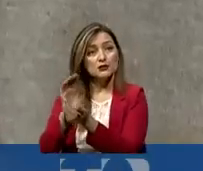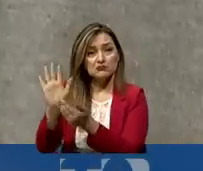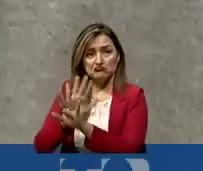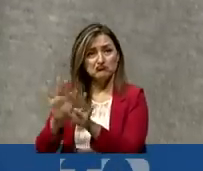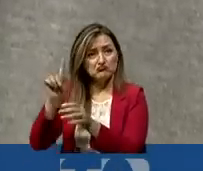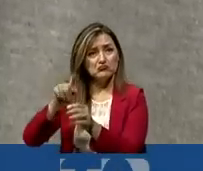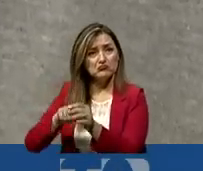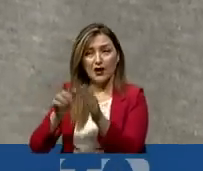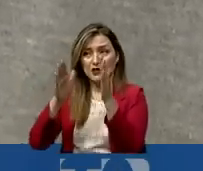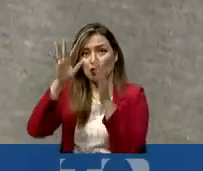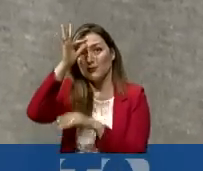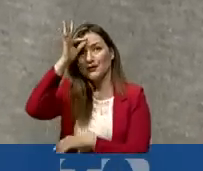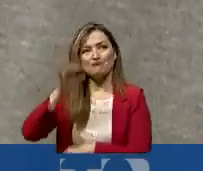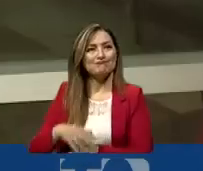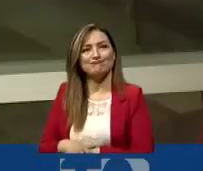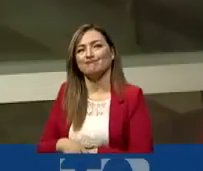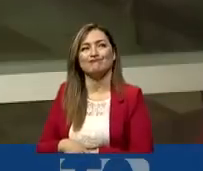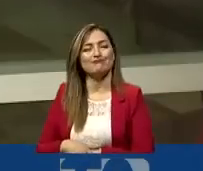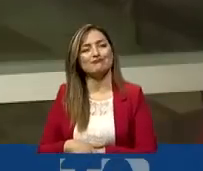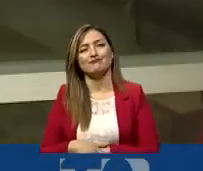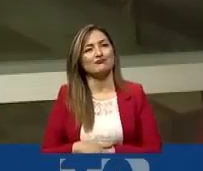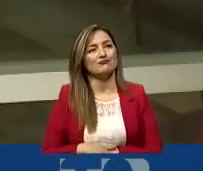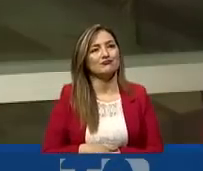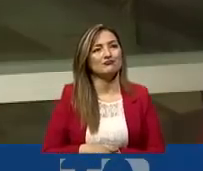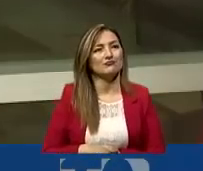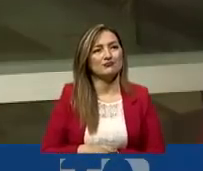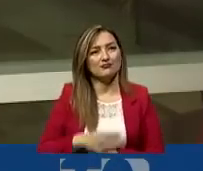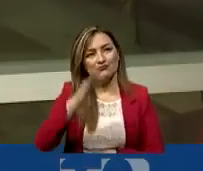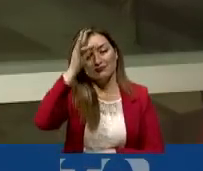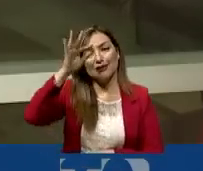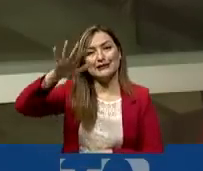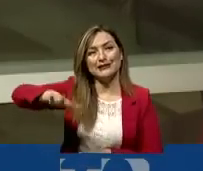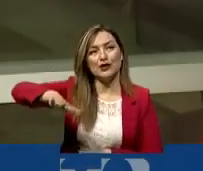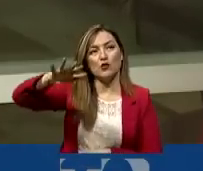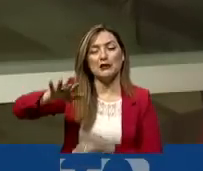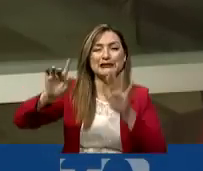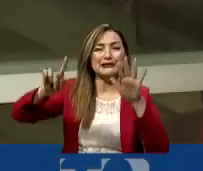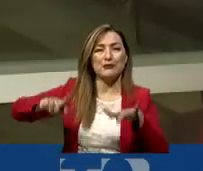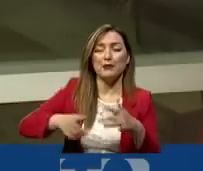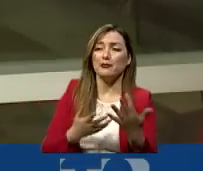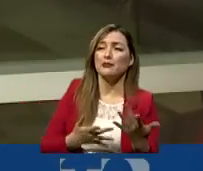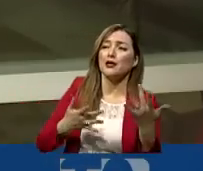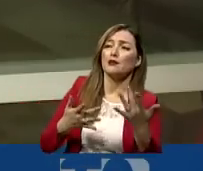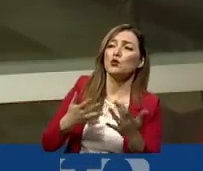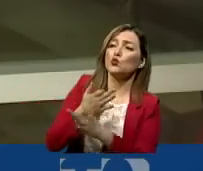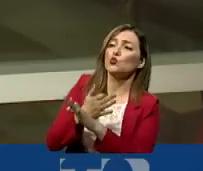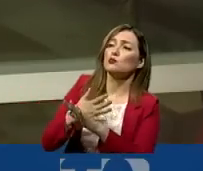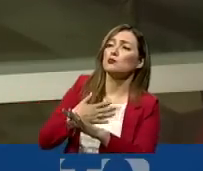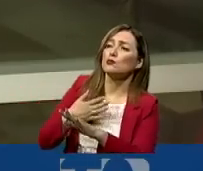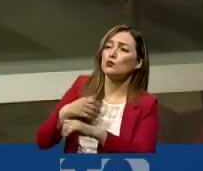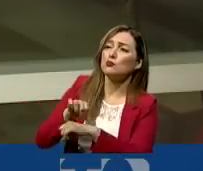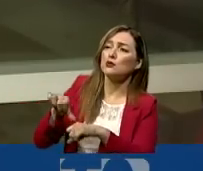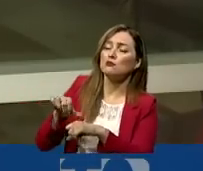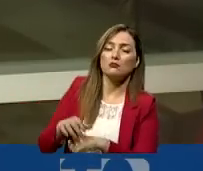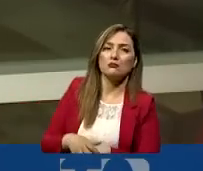que no es atendido en hospitales del IES. No me quisieron operar, llevo 5 meses, casi 6 meses esperando una operación. Me